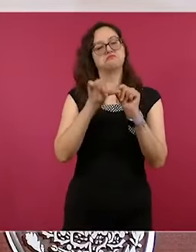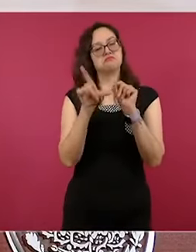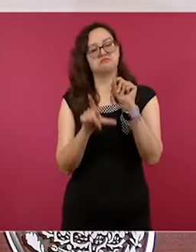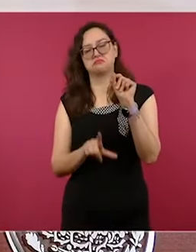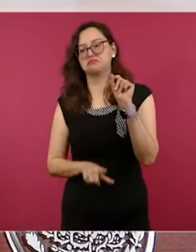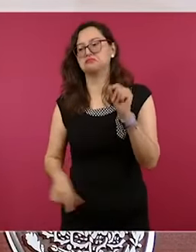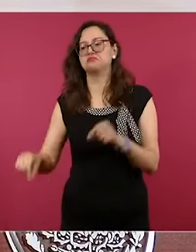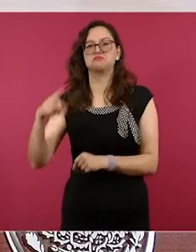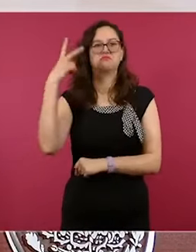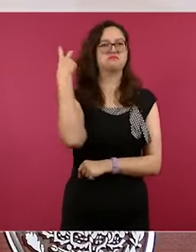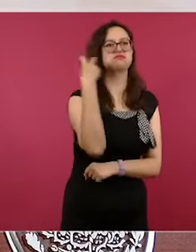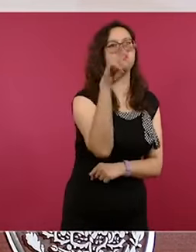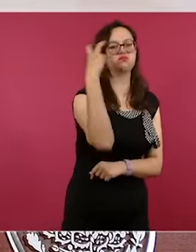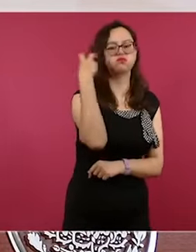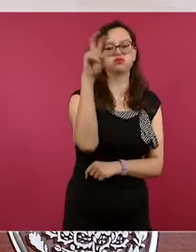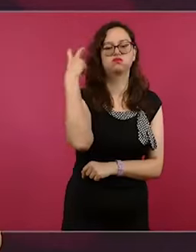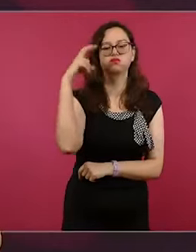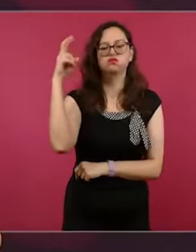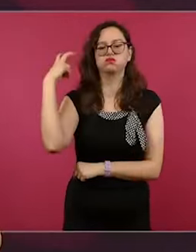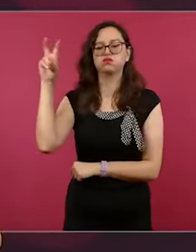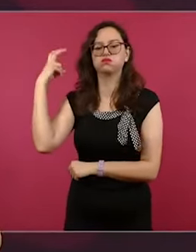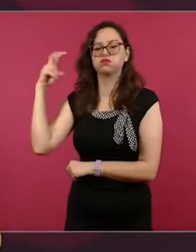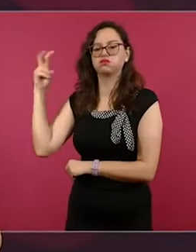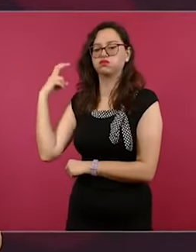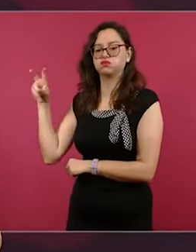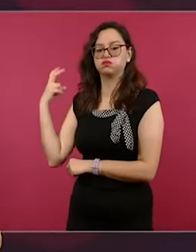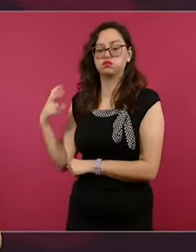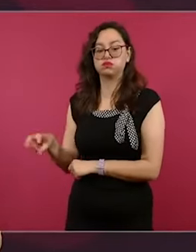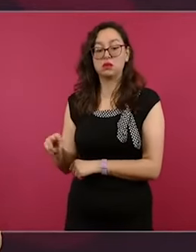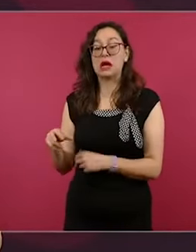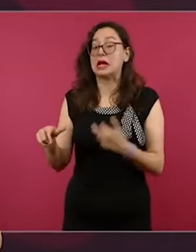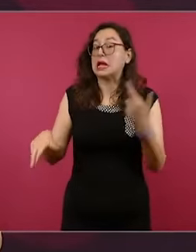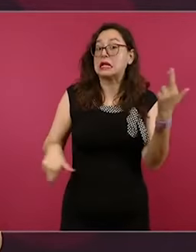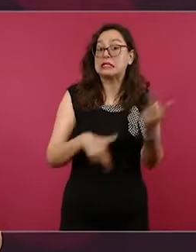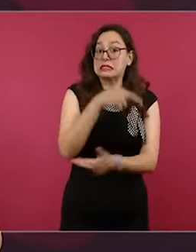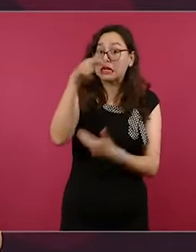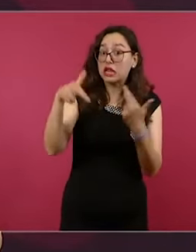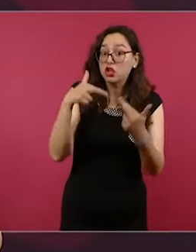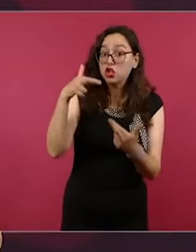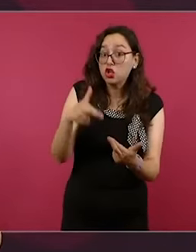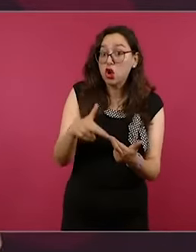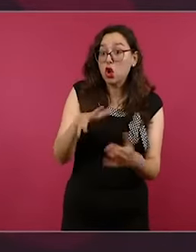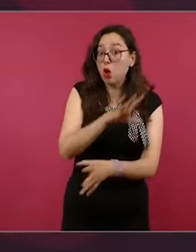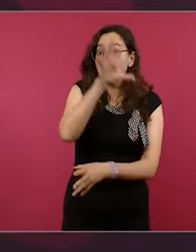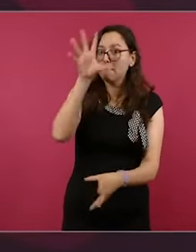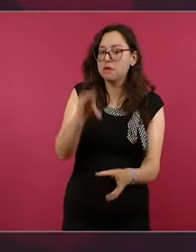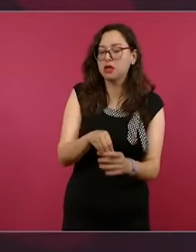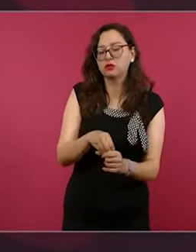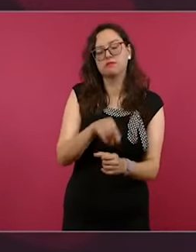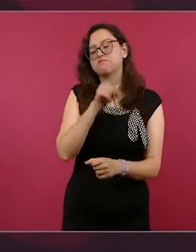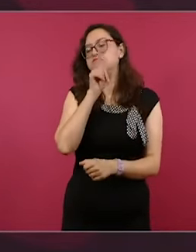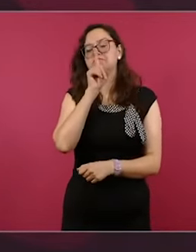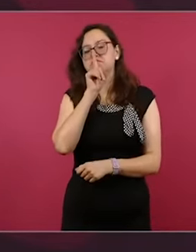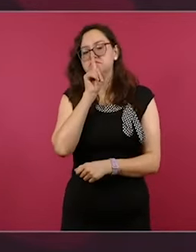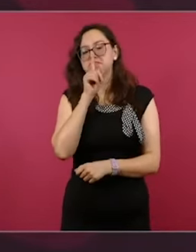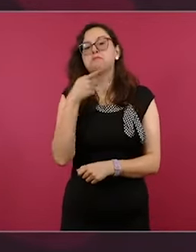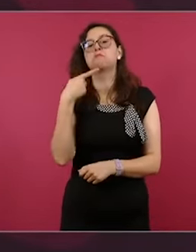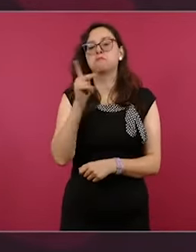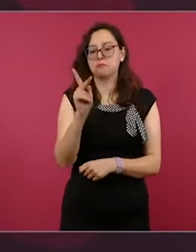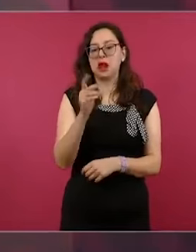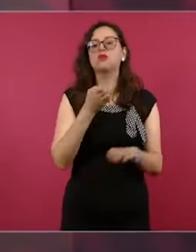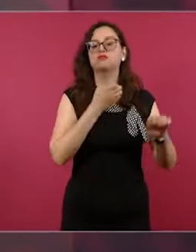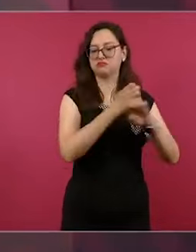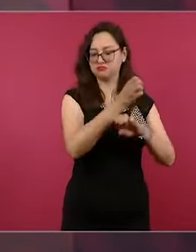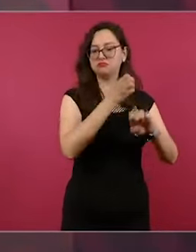no voy a poder recorrer todas las regiones, pero cuando menos sí voy a estar en